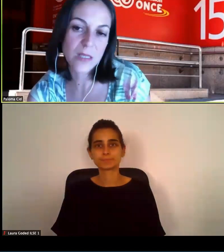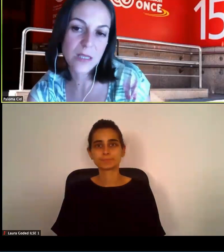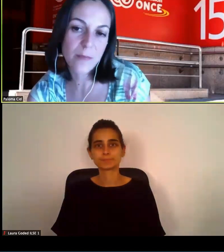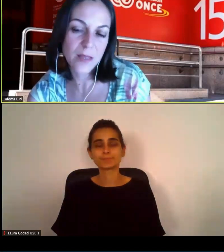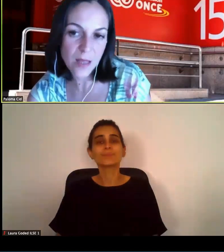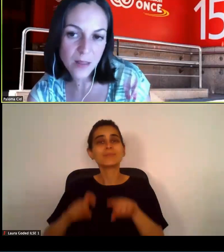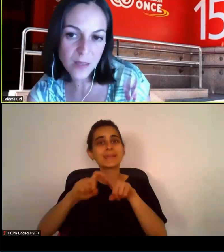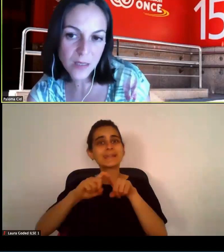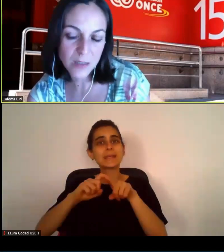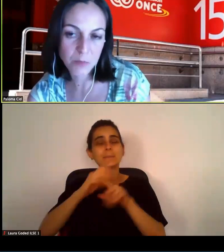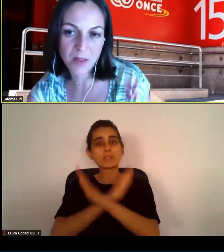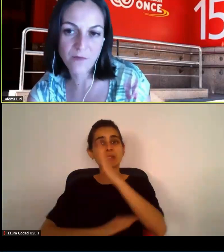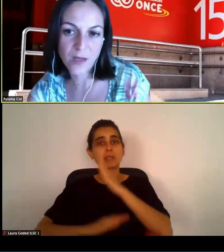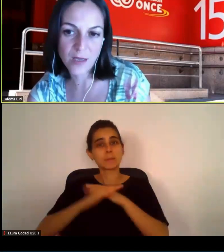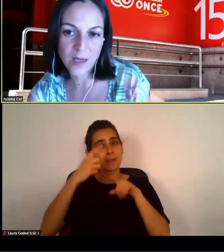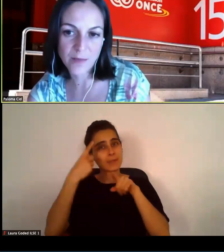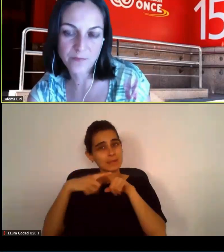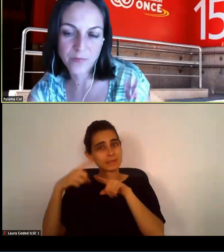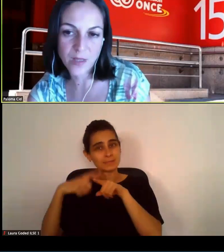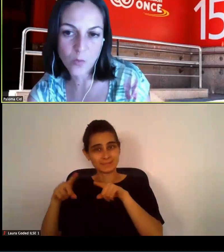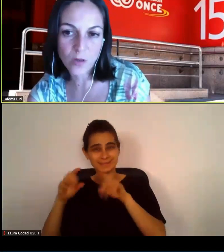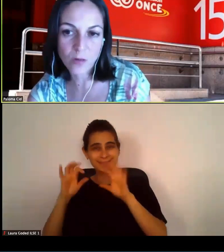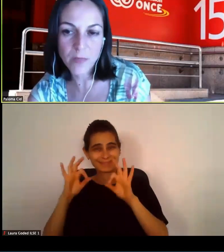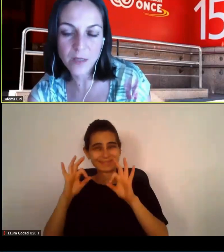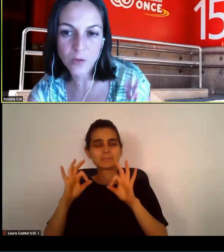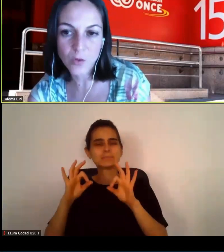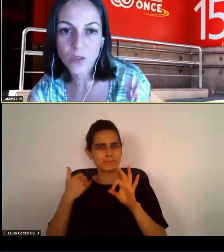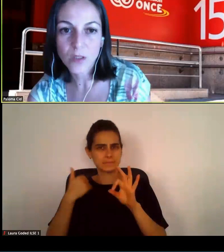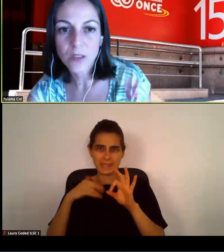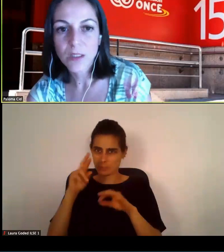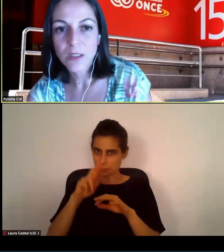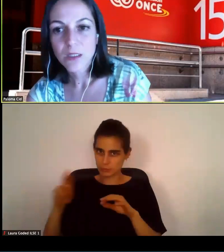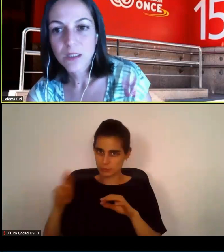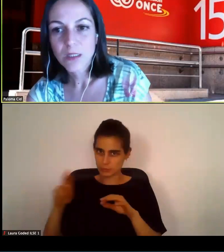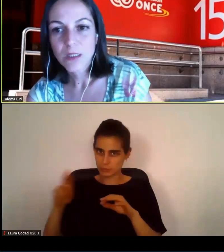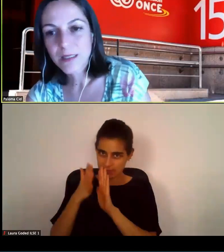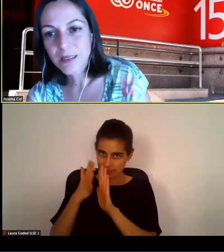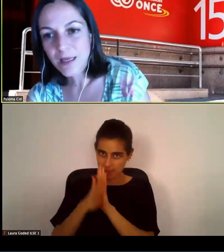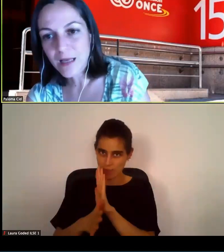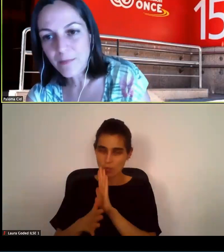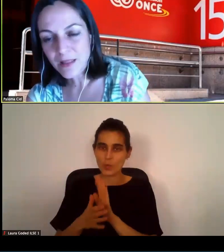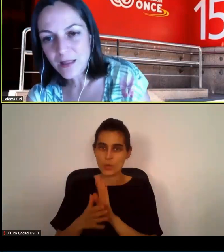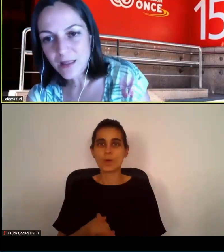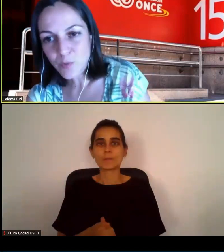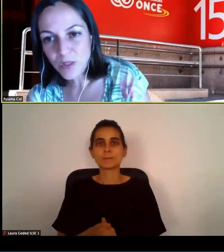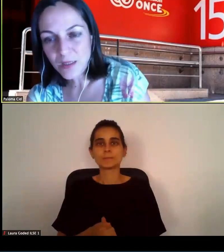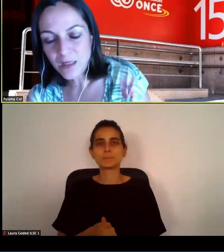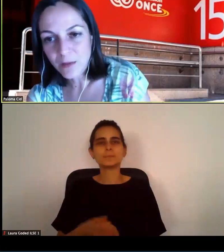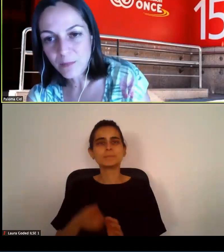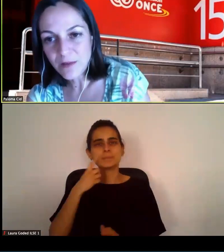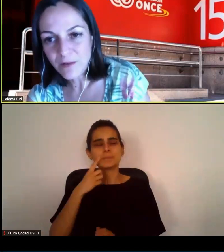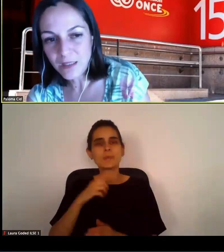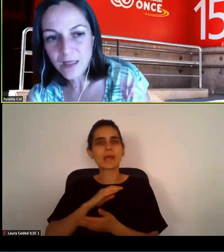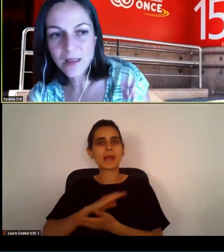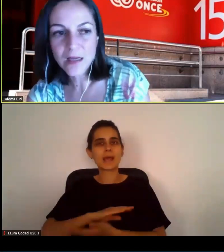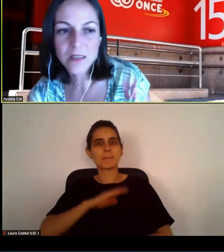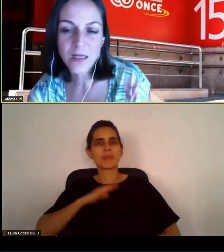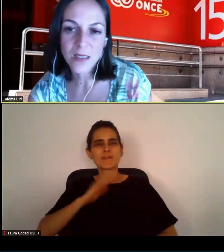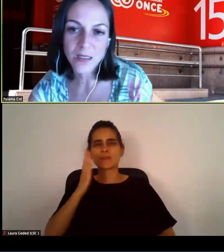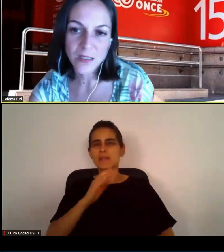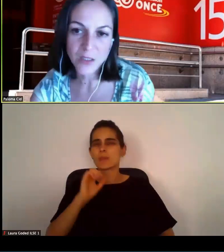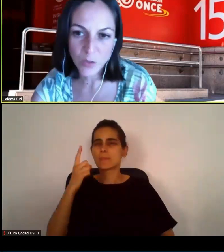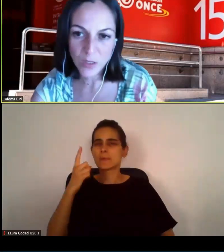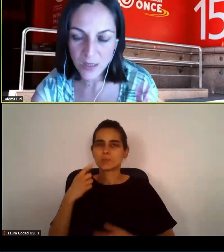de discapacidad específica que hay. ¿De acuerdo? Viendo qué capacidades pueden tener más